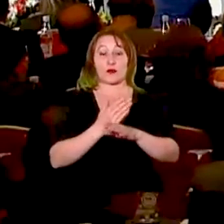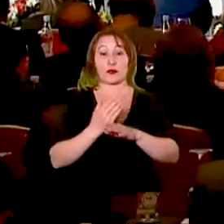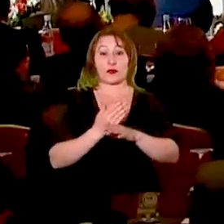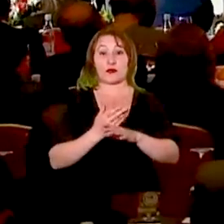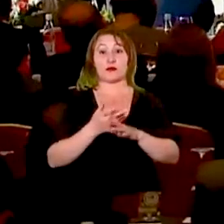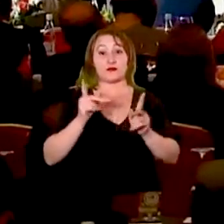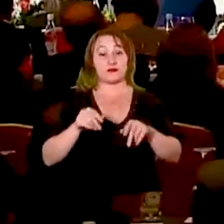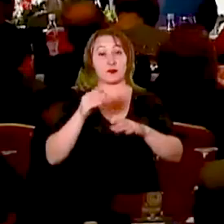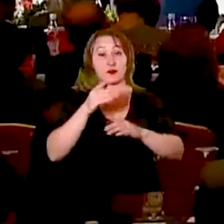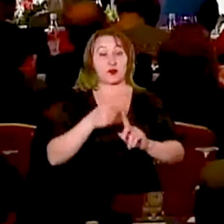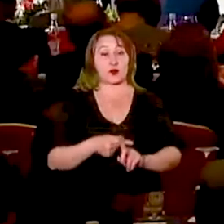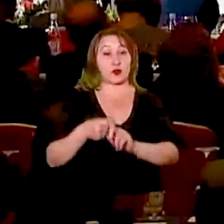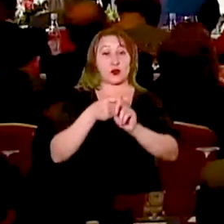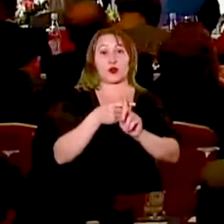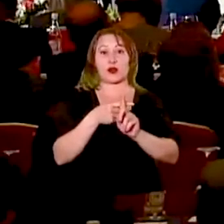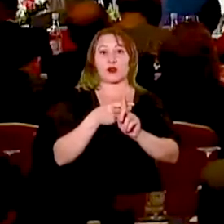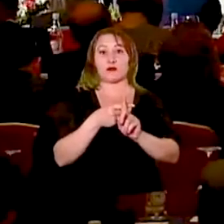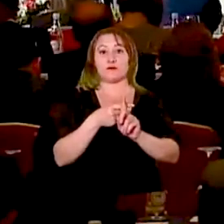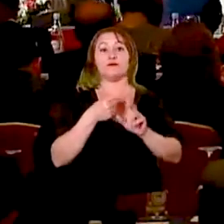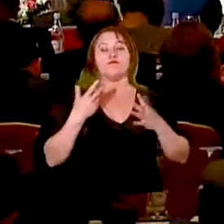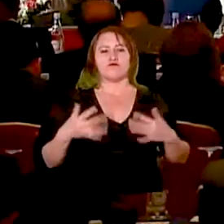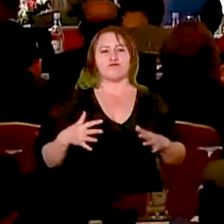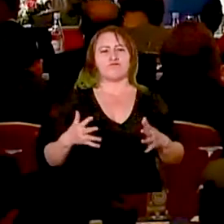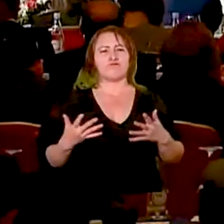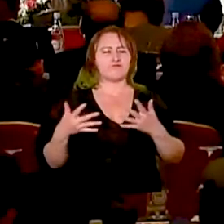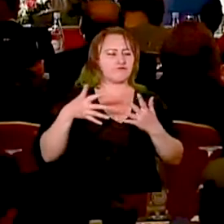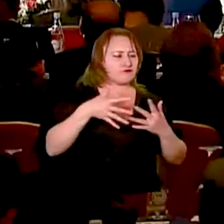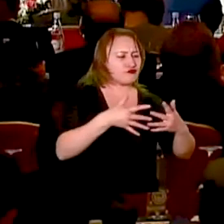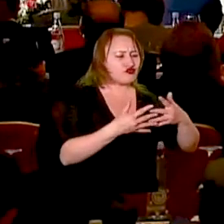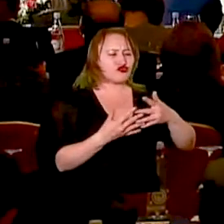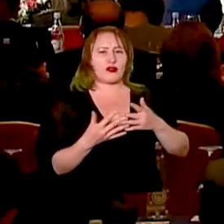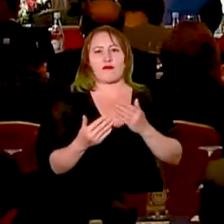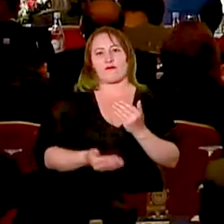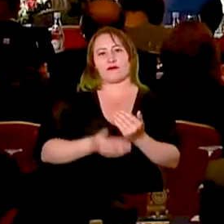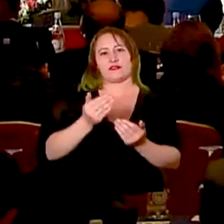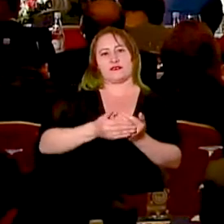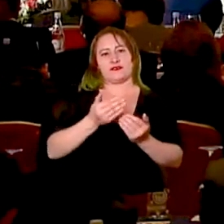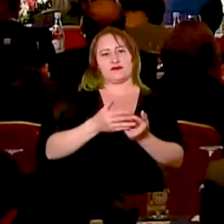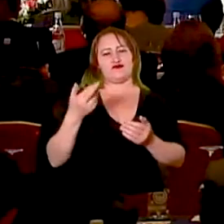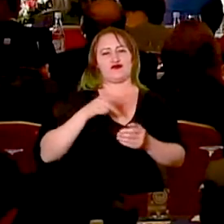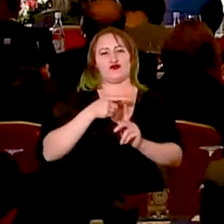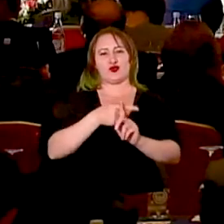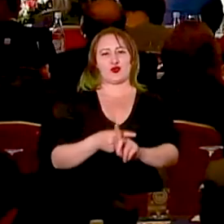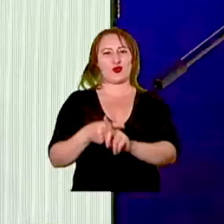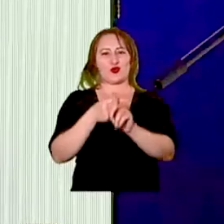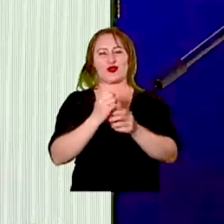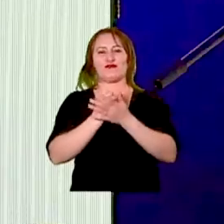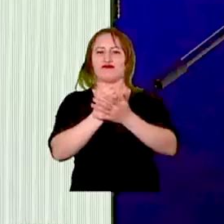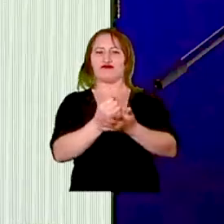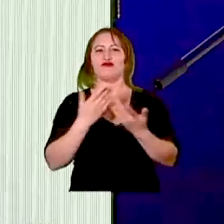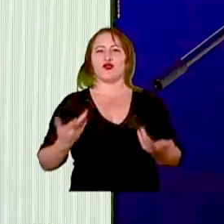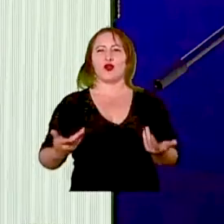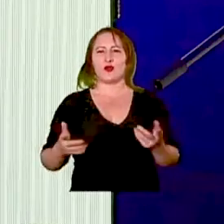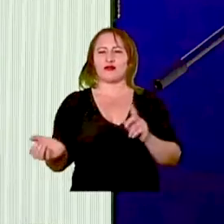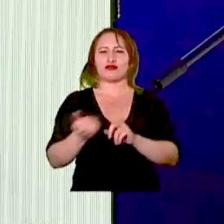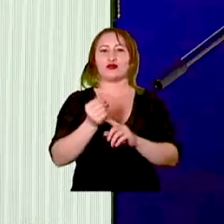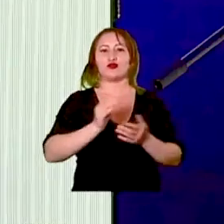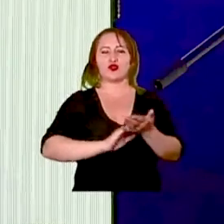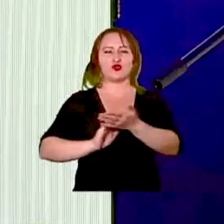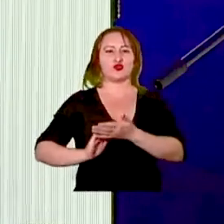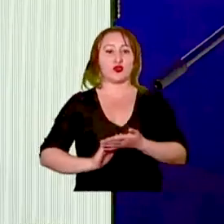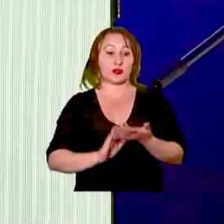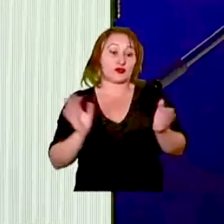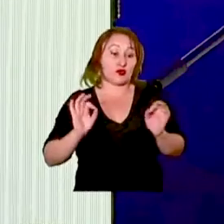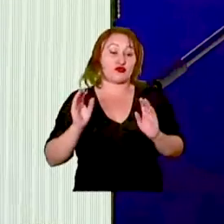y la Procuraduría genera una sinergia mucho más fácil para nosotros como Procuraduría ayudarlos a encontrar las soluciones